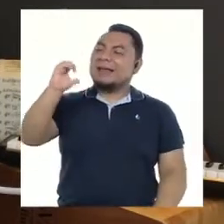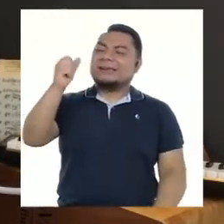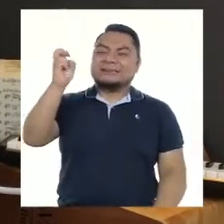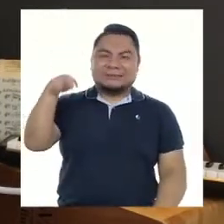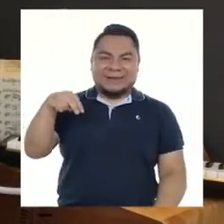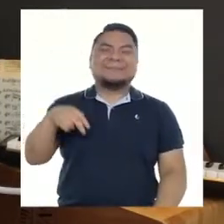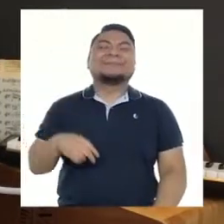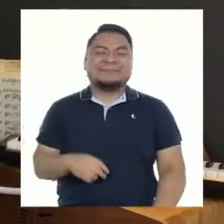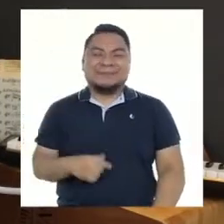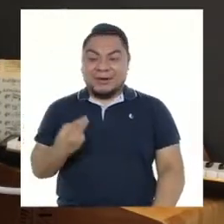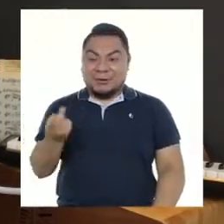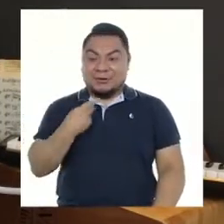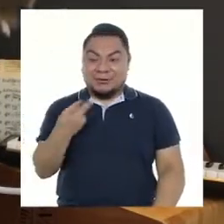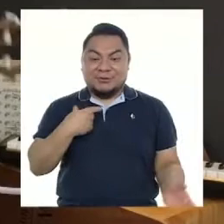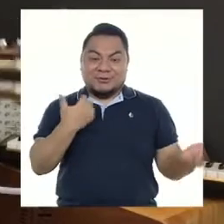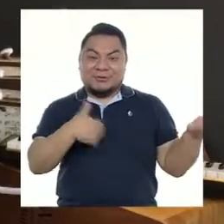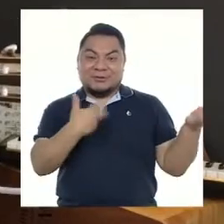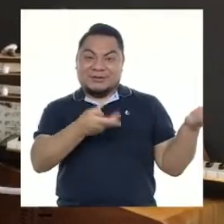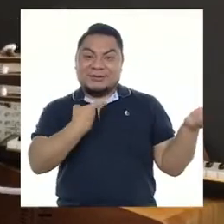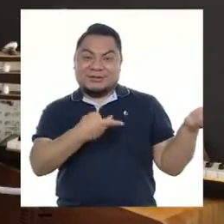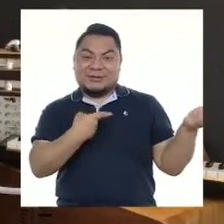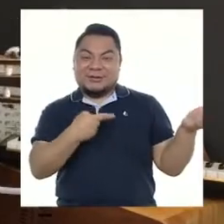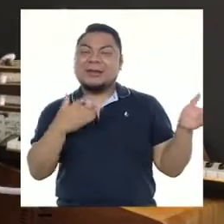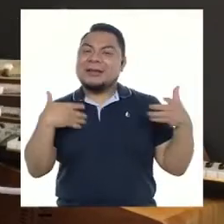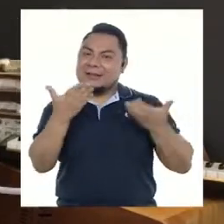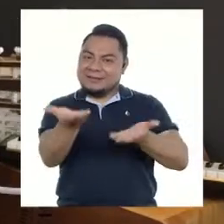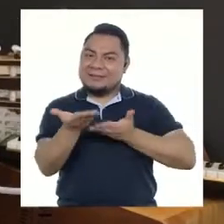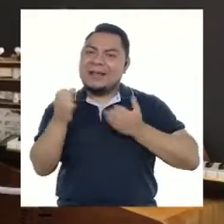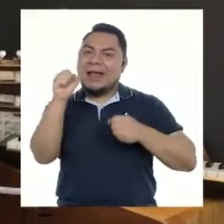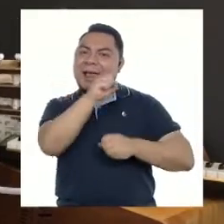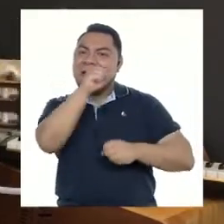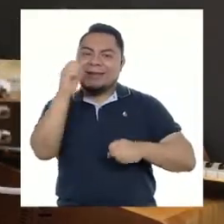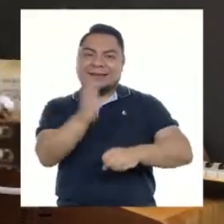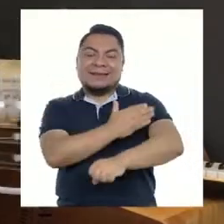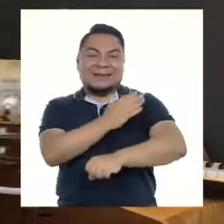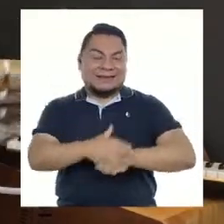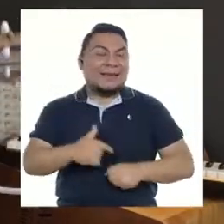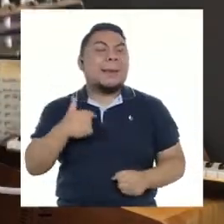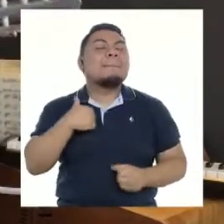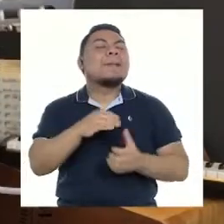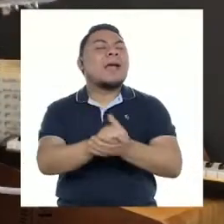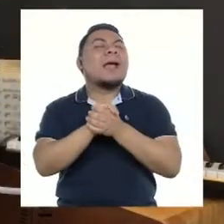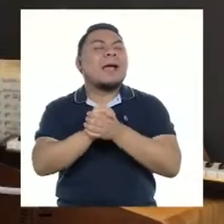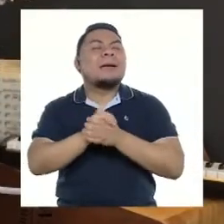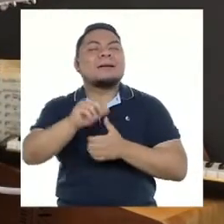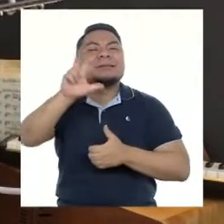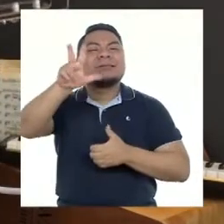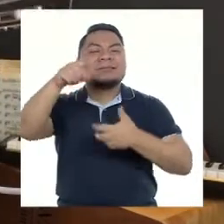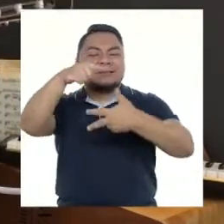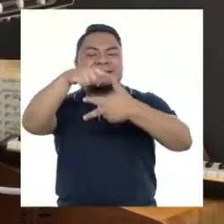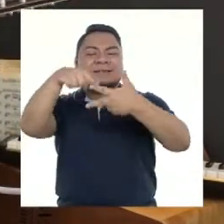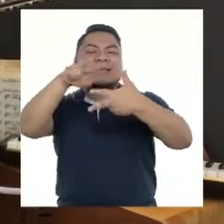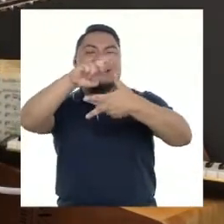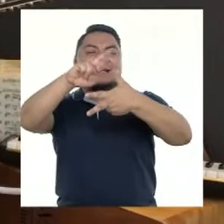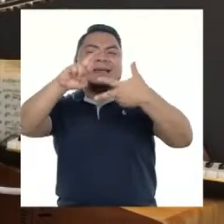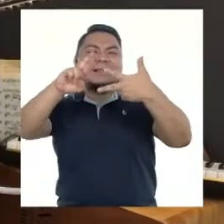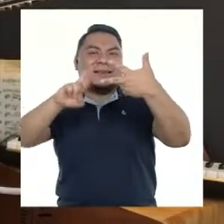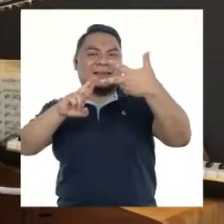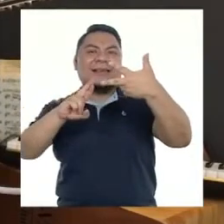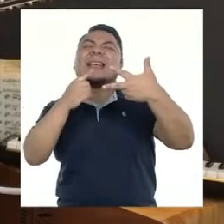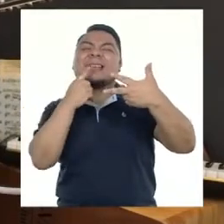Y juntos los queremos invitar a cantar esta canción, mis amigas las tres R's. Y dice